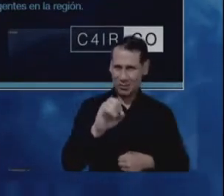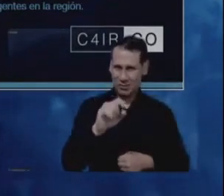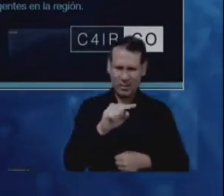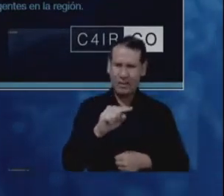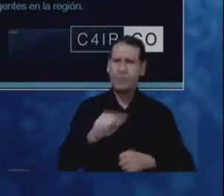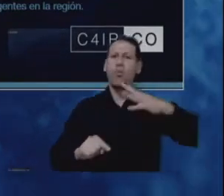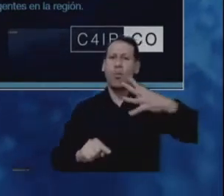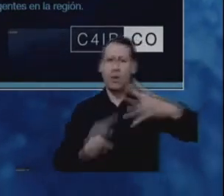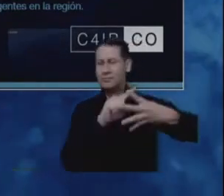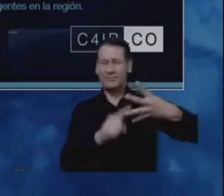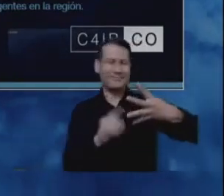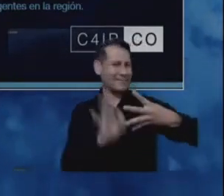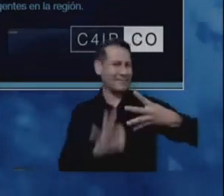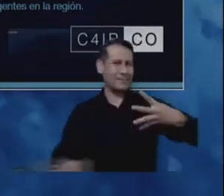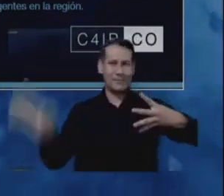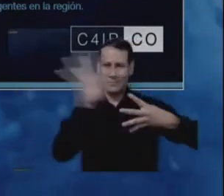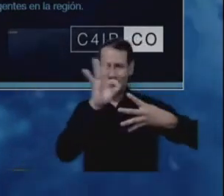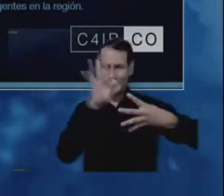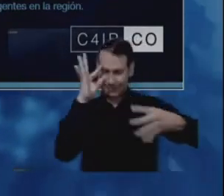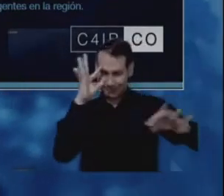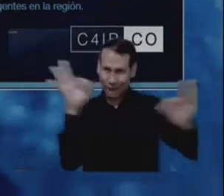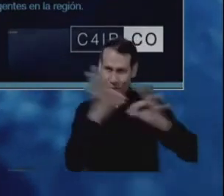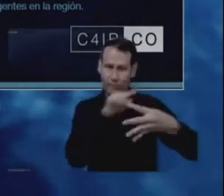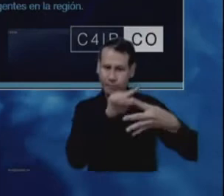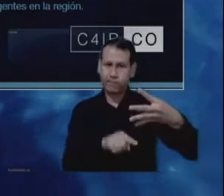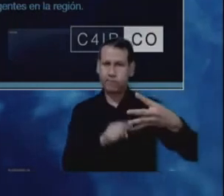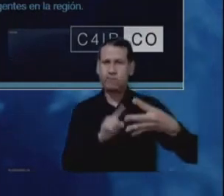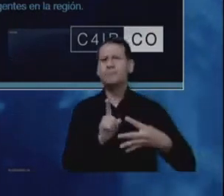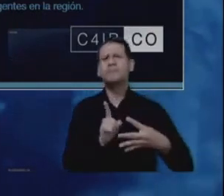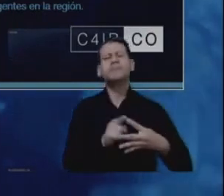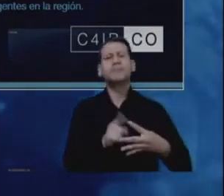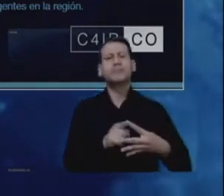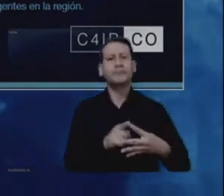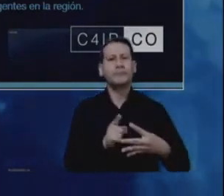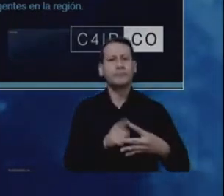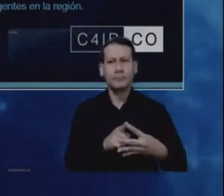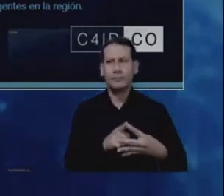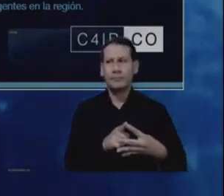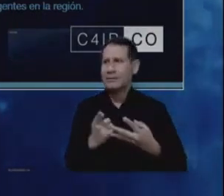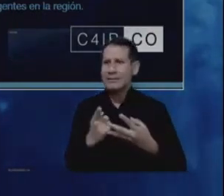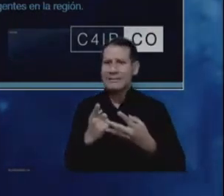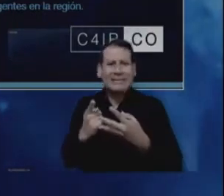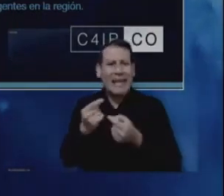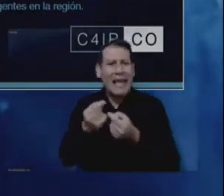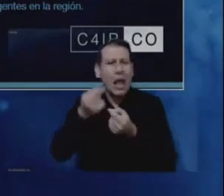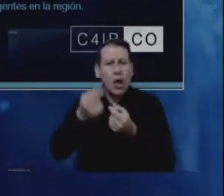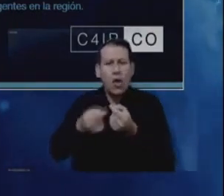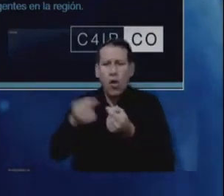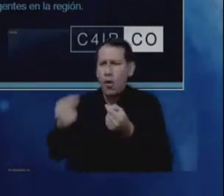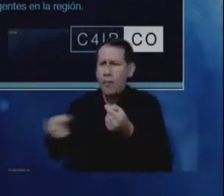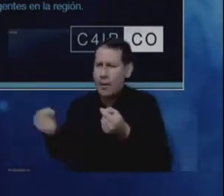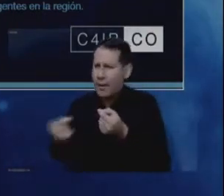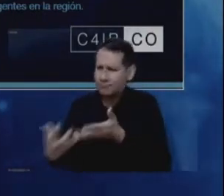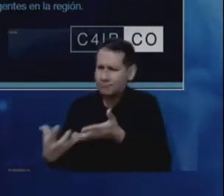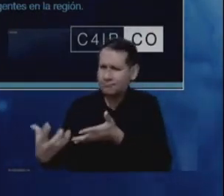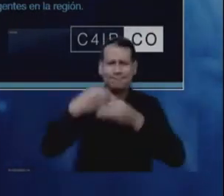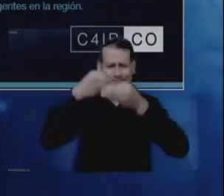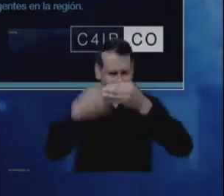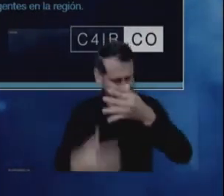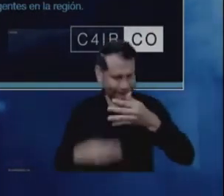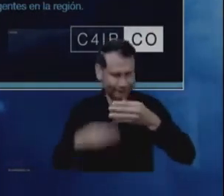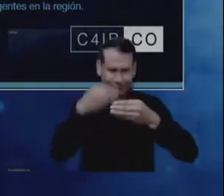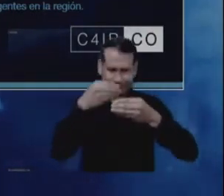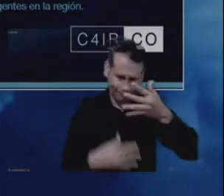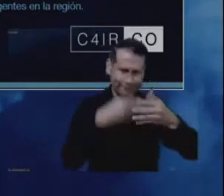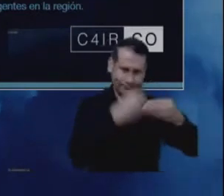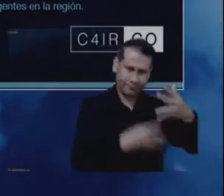Por un lado, tenemos todo el ejercicio de la economía basada en datos para mejorar la competitividad a nivel, digamos, a